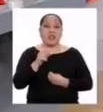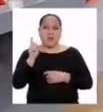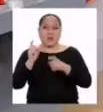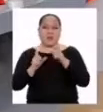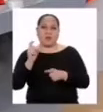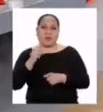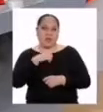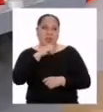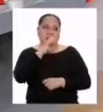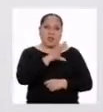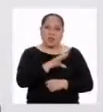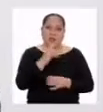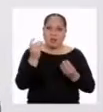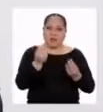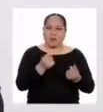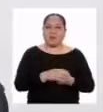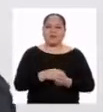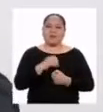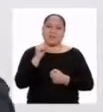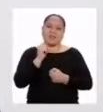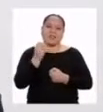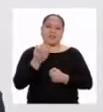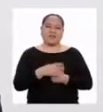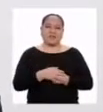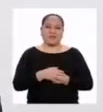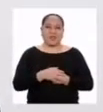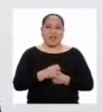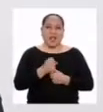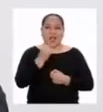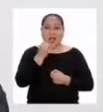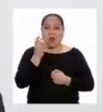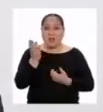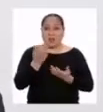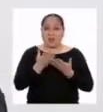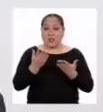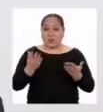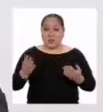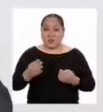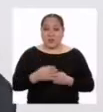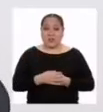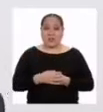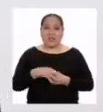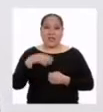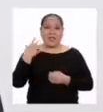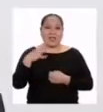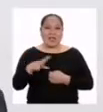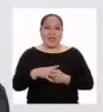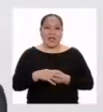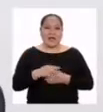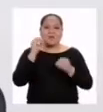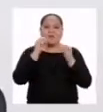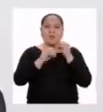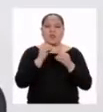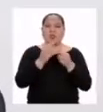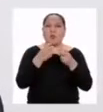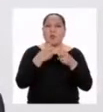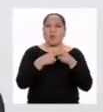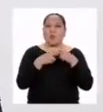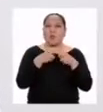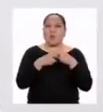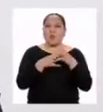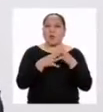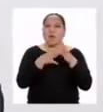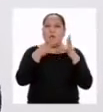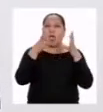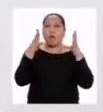reaccionaría, creo yo, al toque. Seguro, hay algunas cosas que nos hemos problematizado más que